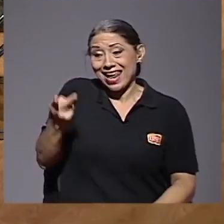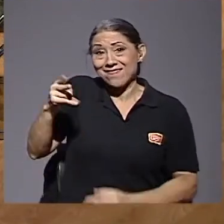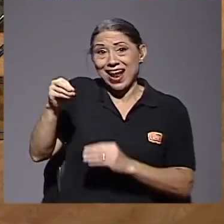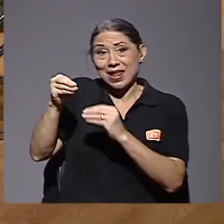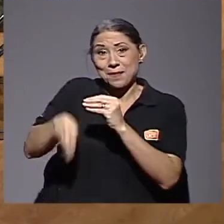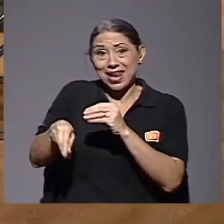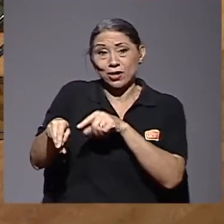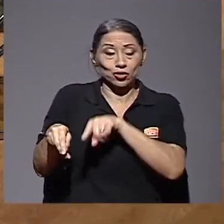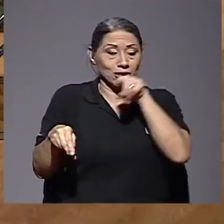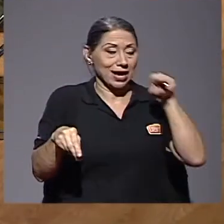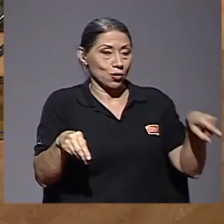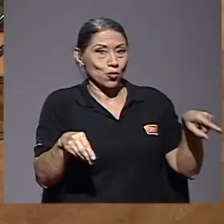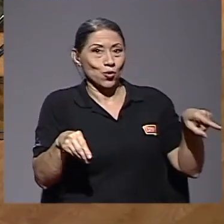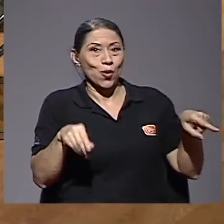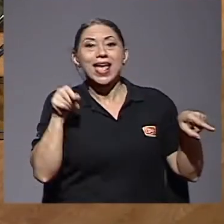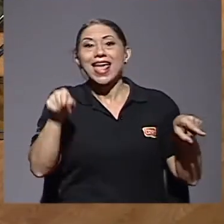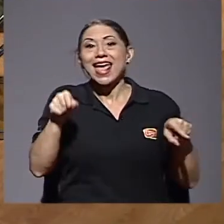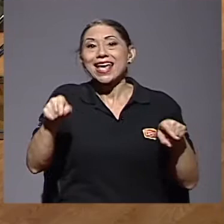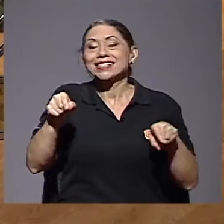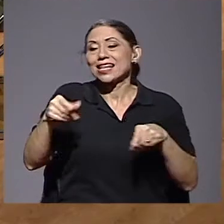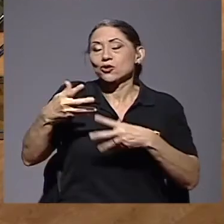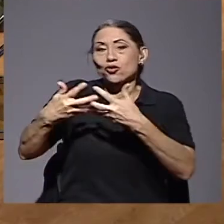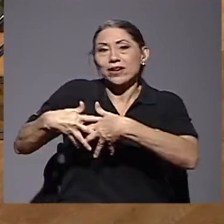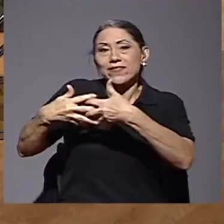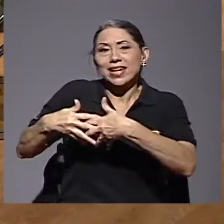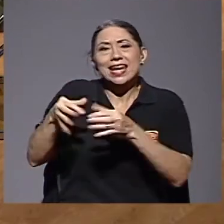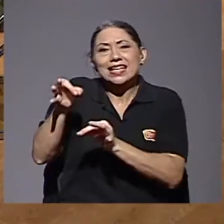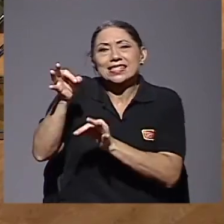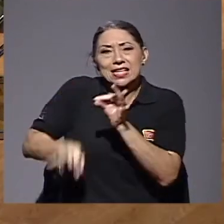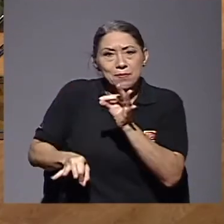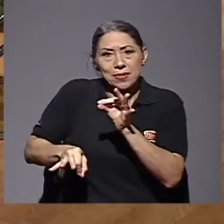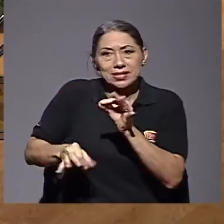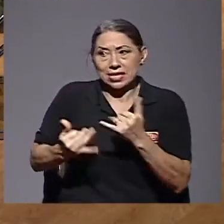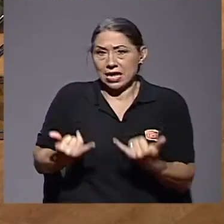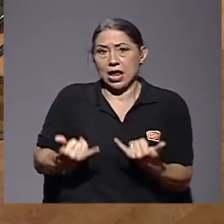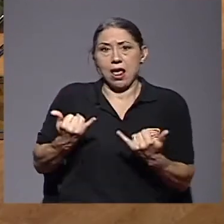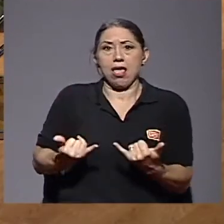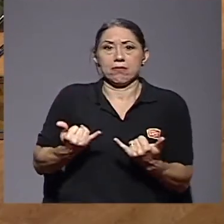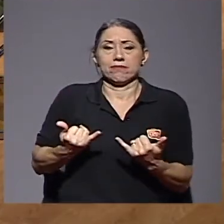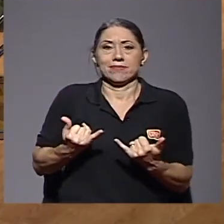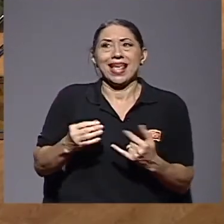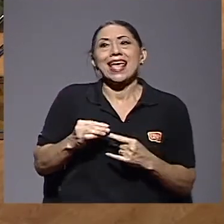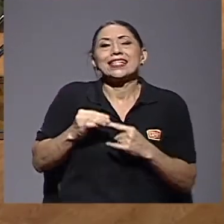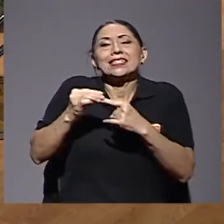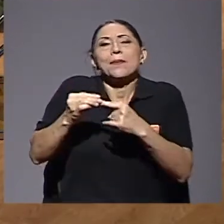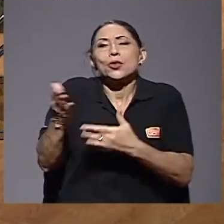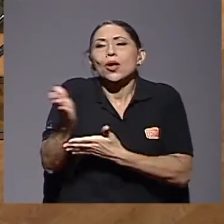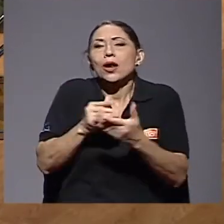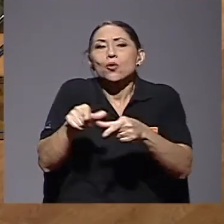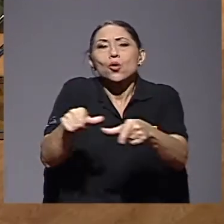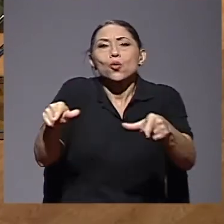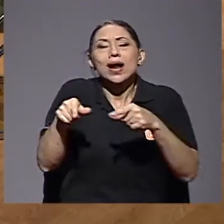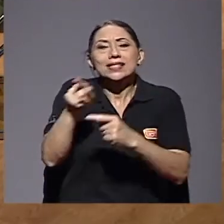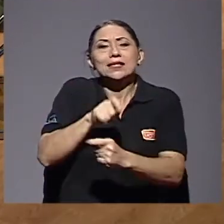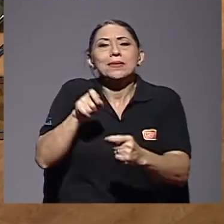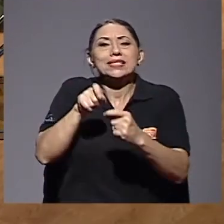simples que ya hoy día, excepto en lugares específicos que sirven para un mercado